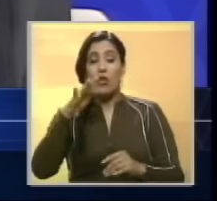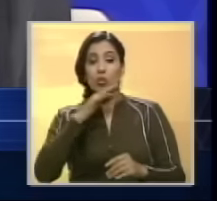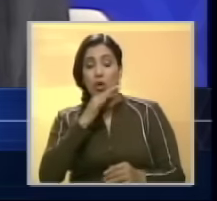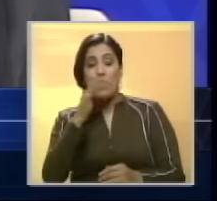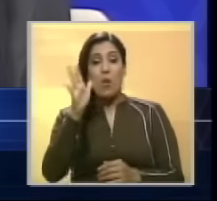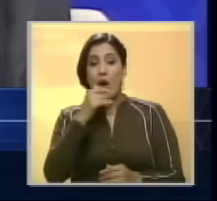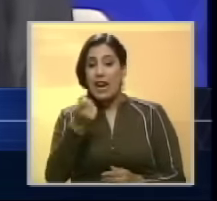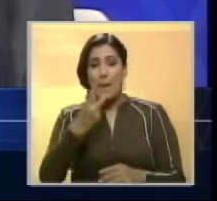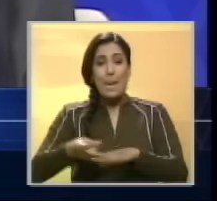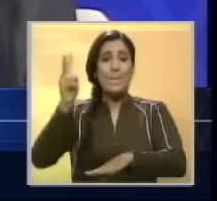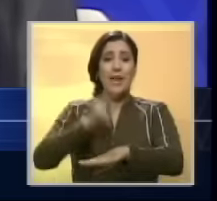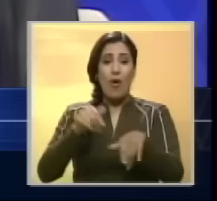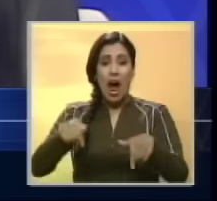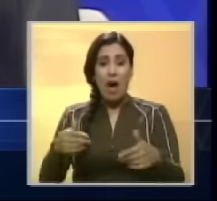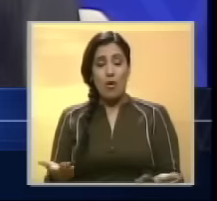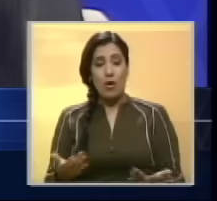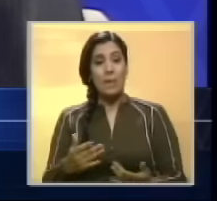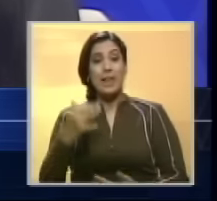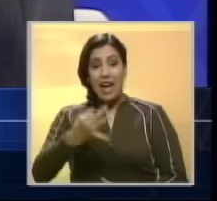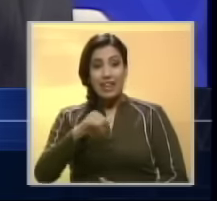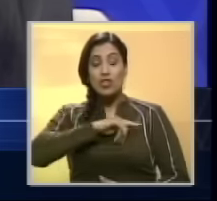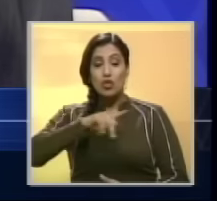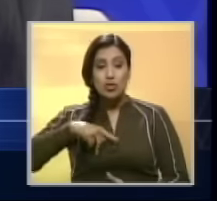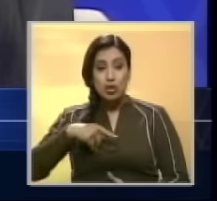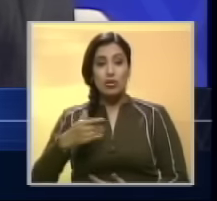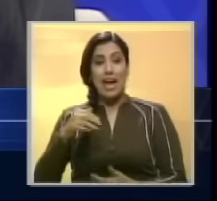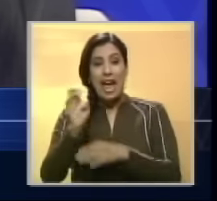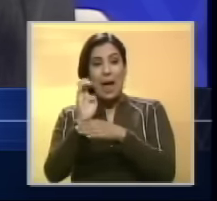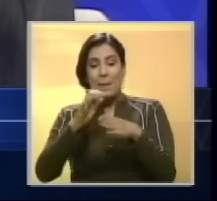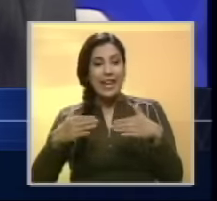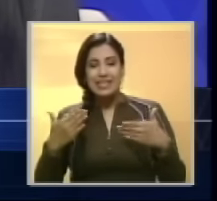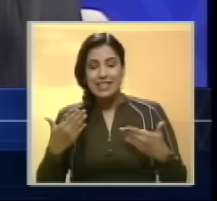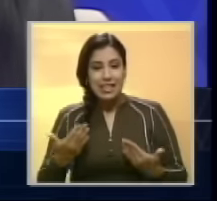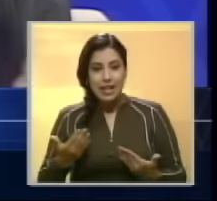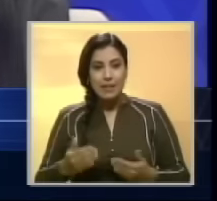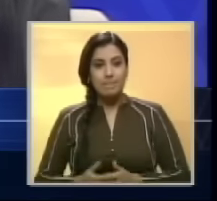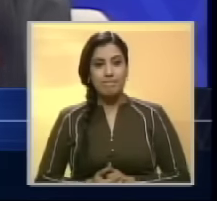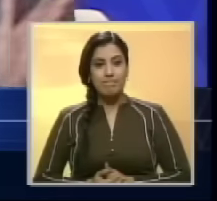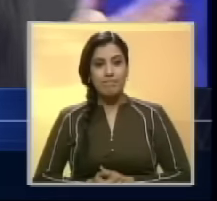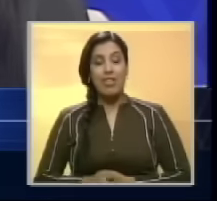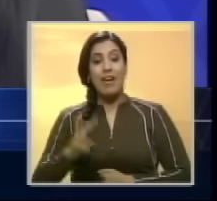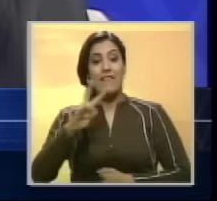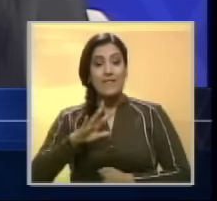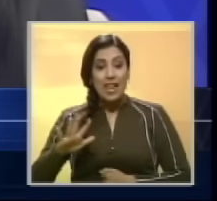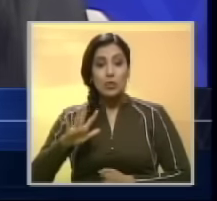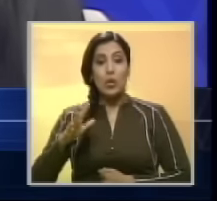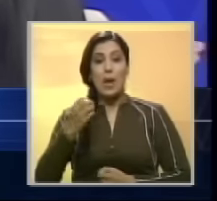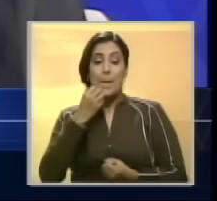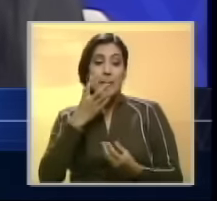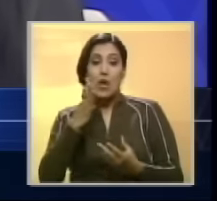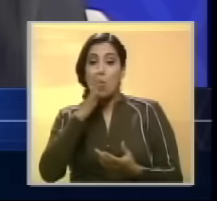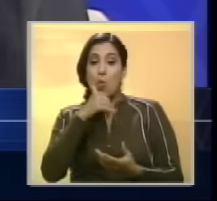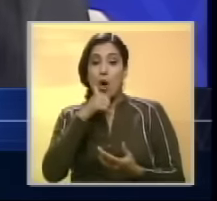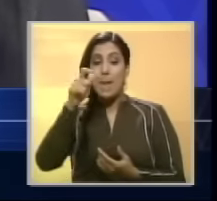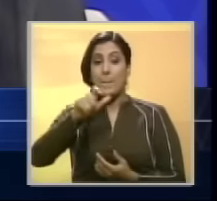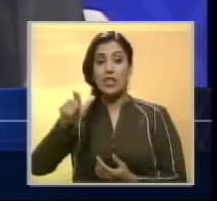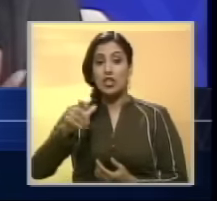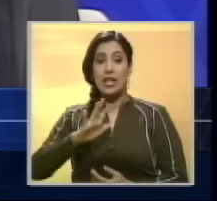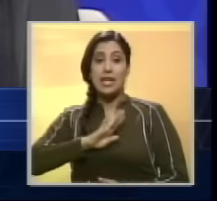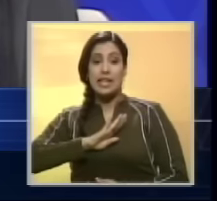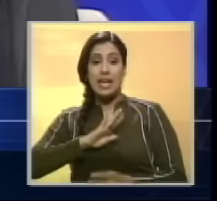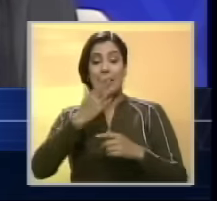hoy estamos peor que nunca y que aquí lo único que está en emergencia es el la Venezuela de bien que no quiere seguir